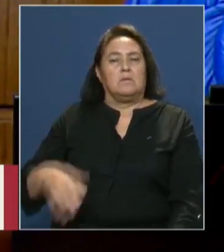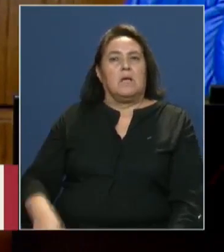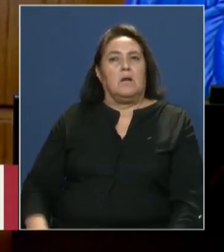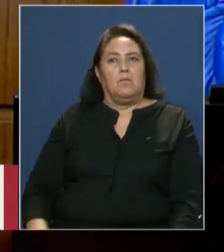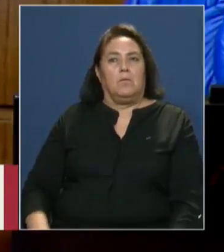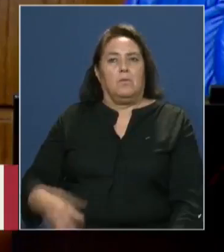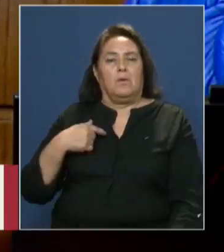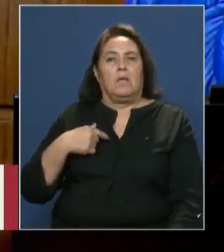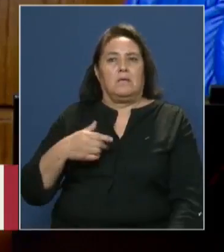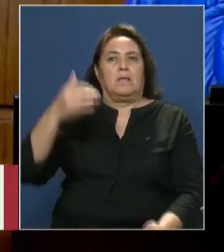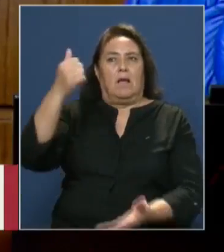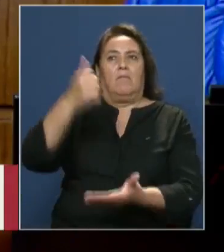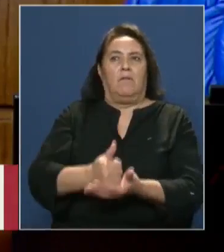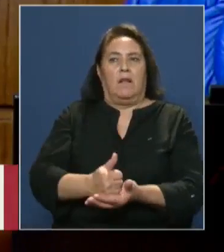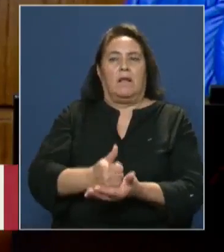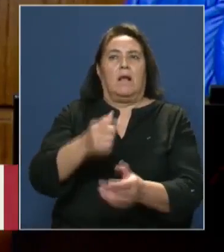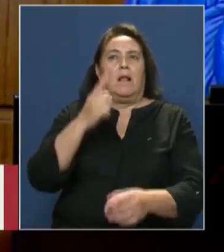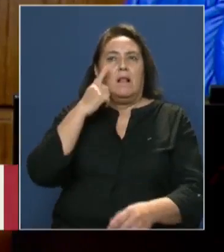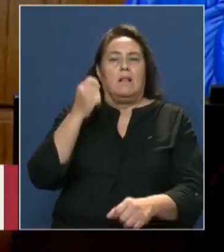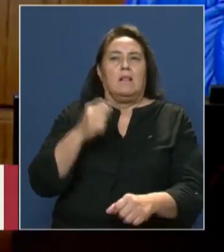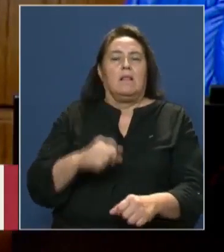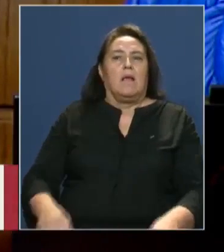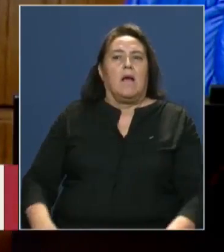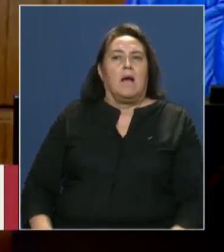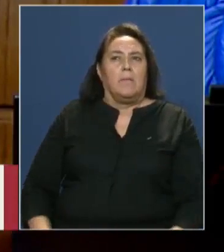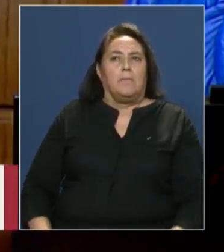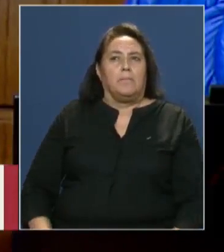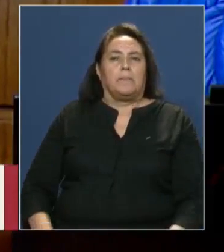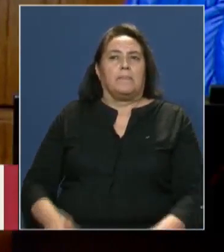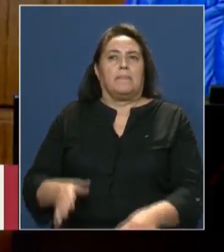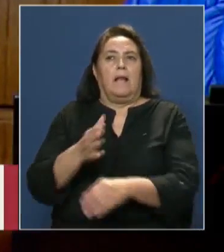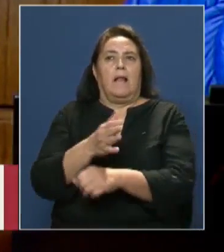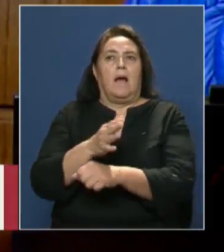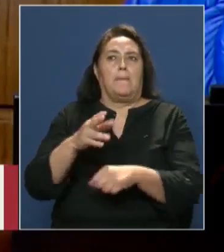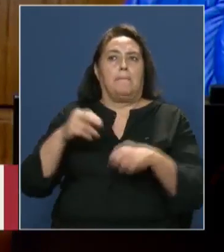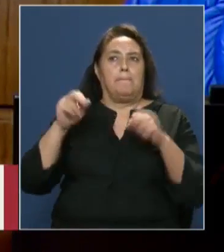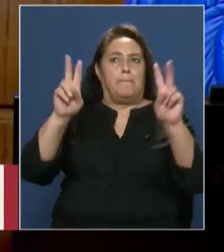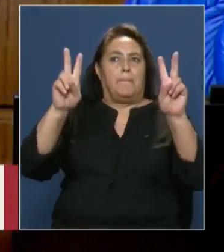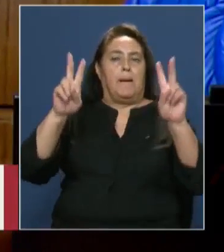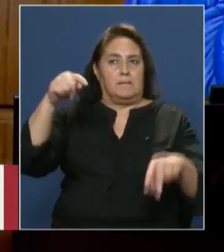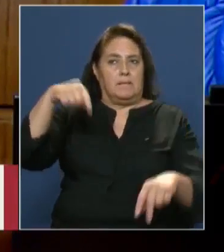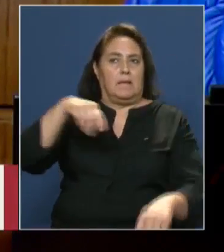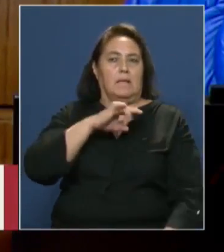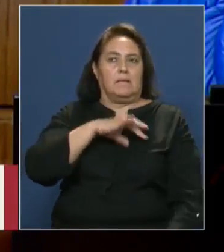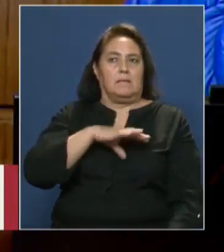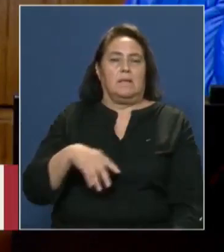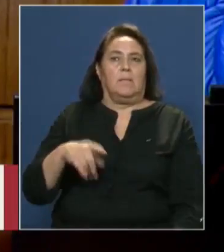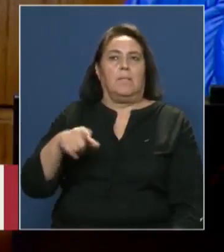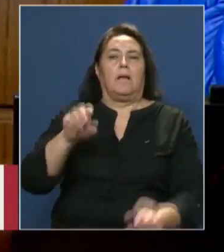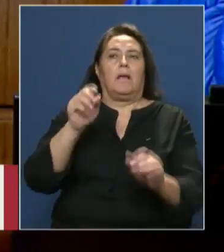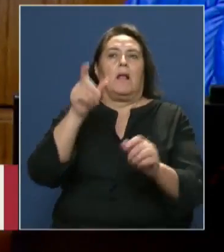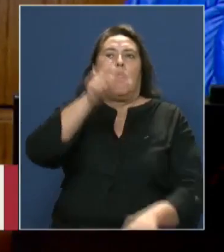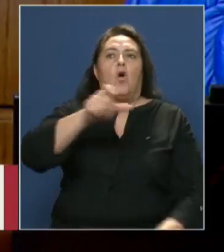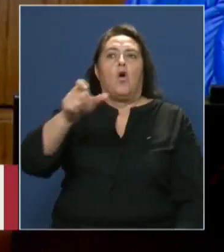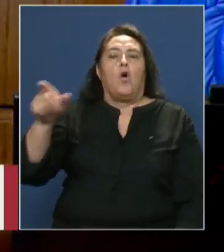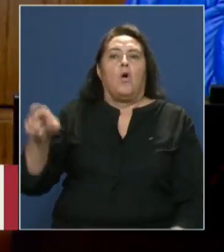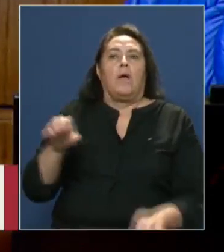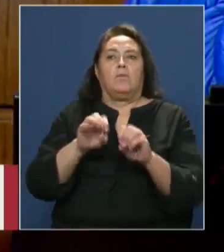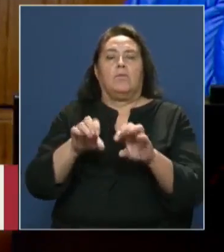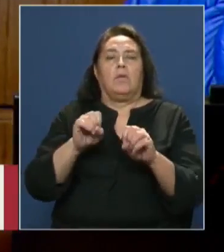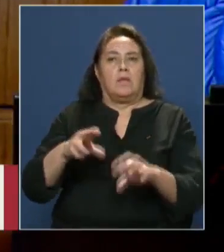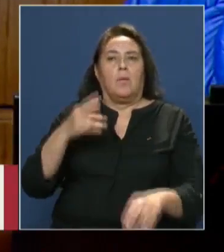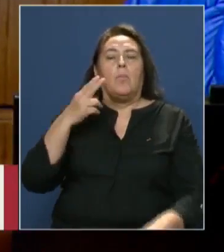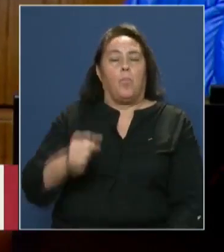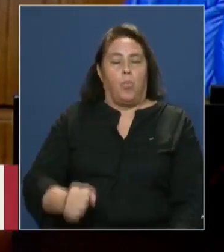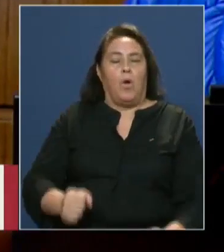nuestro país. Espero que el mismo sirva de oportunidad para que los estudiantes puedan reflexionar